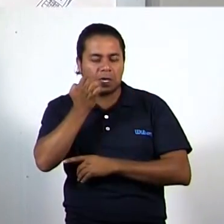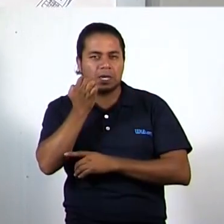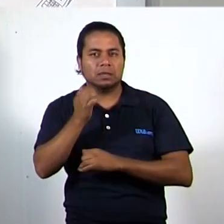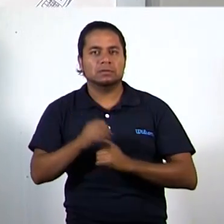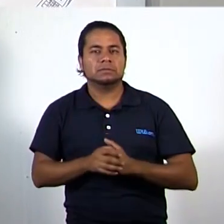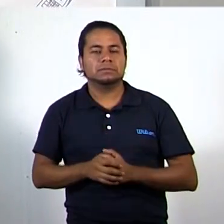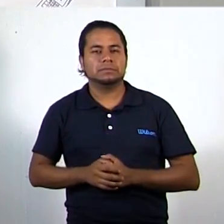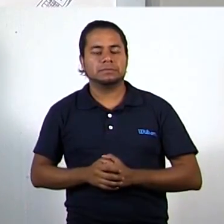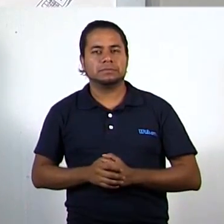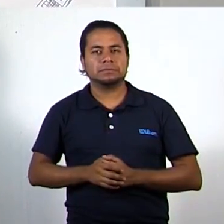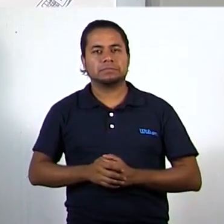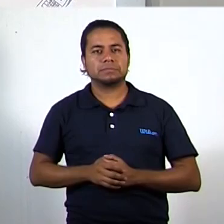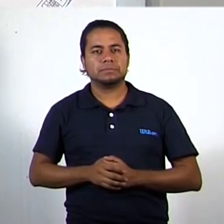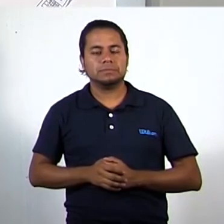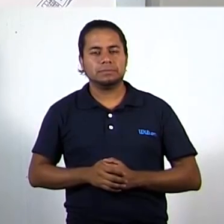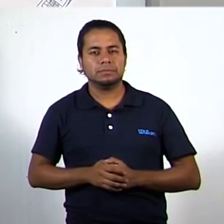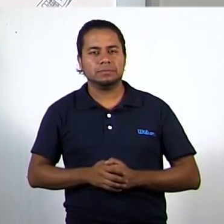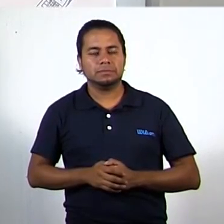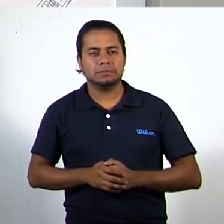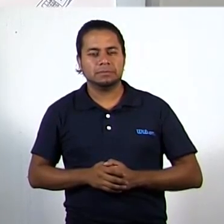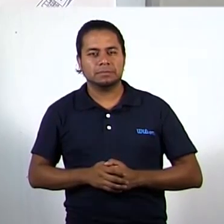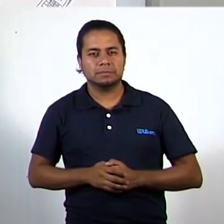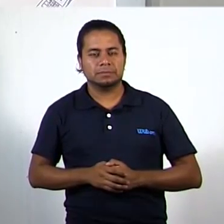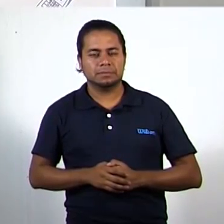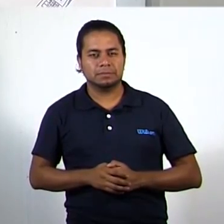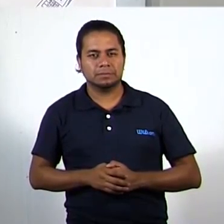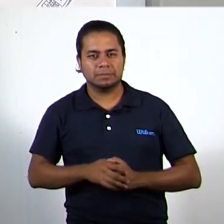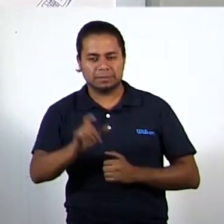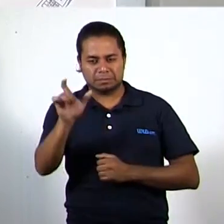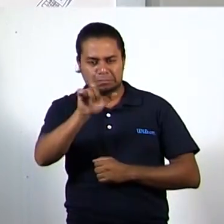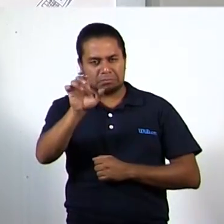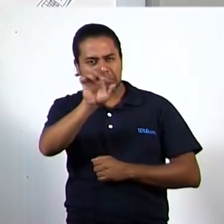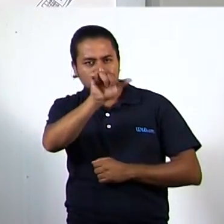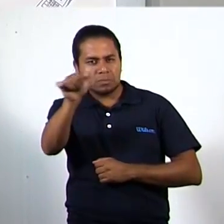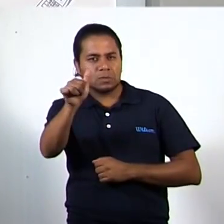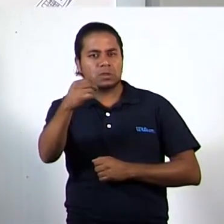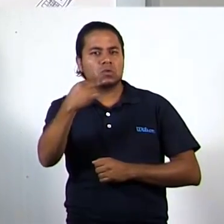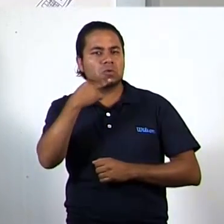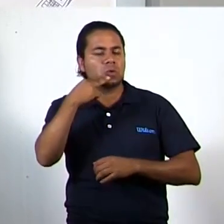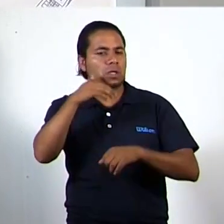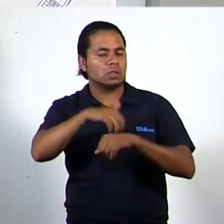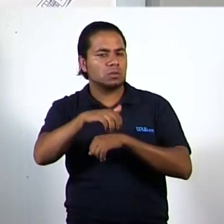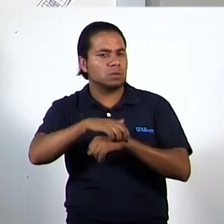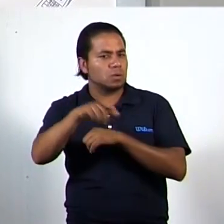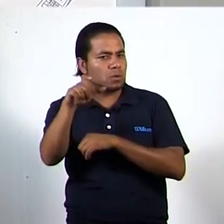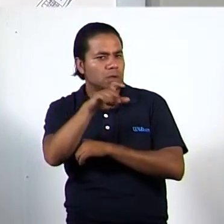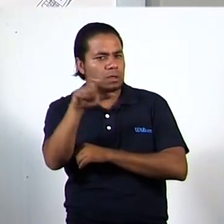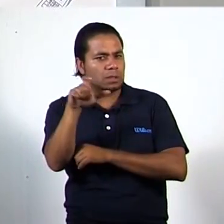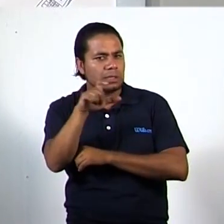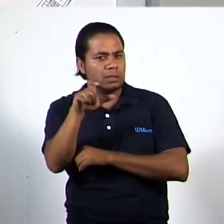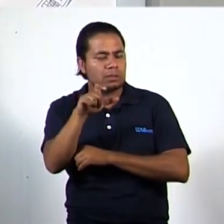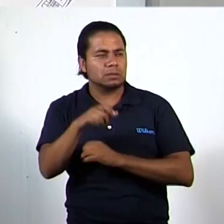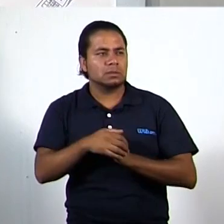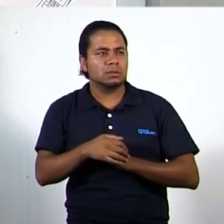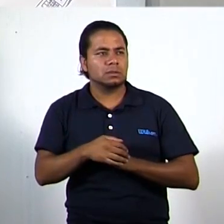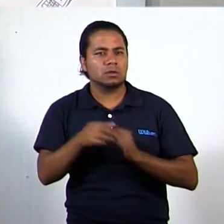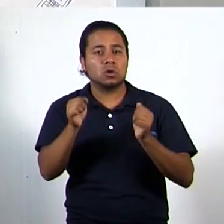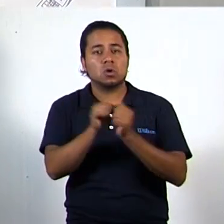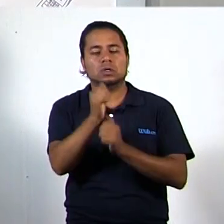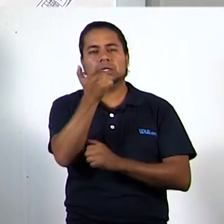Otro factor donde utilizas otro momento, otra situación donde utilizas los números, sin duda alguna, es con el